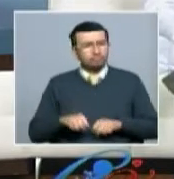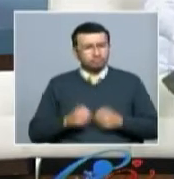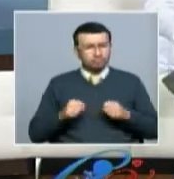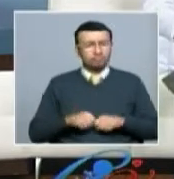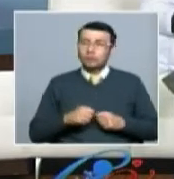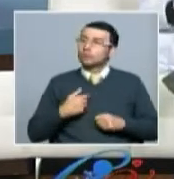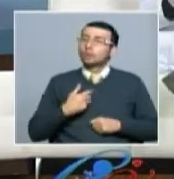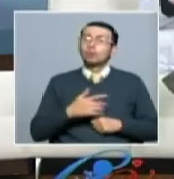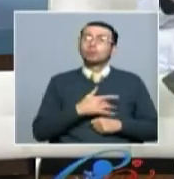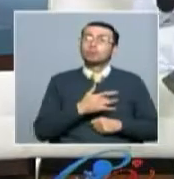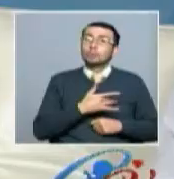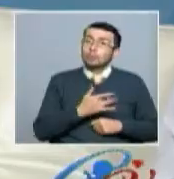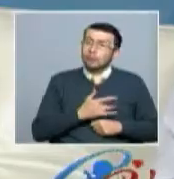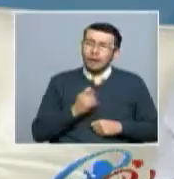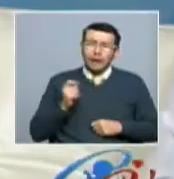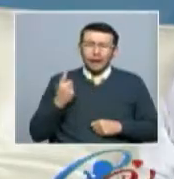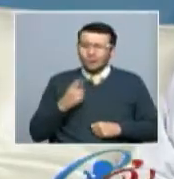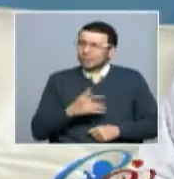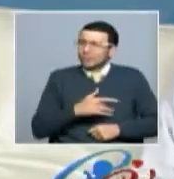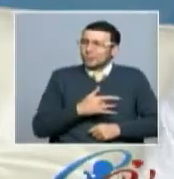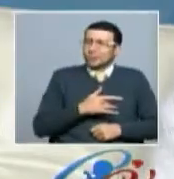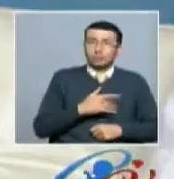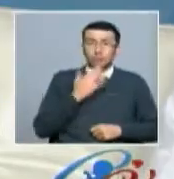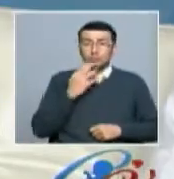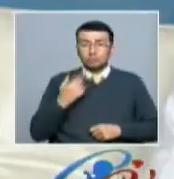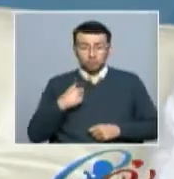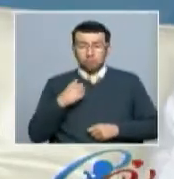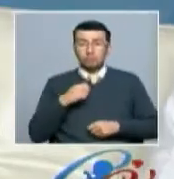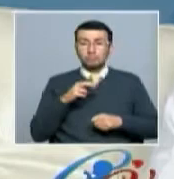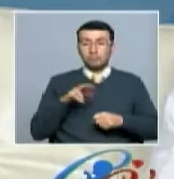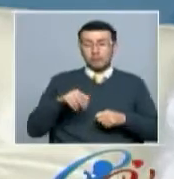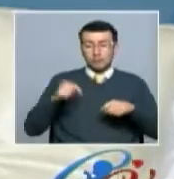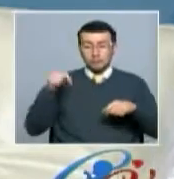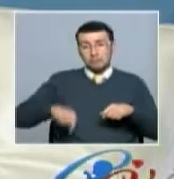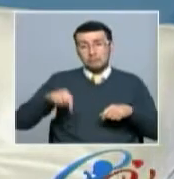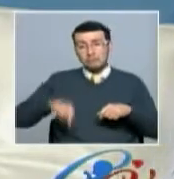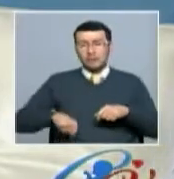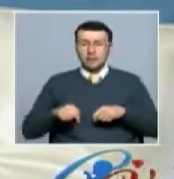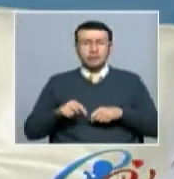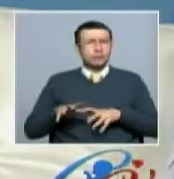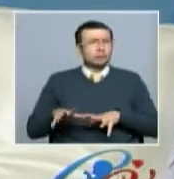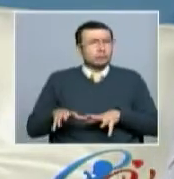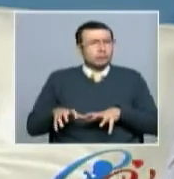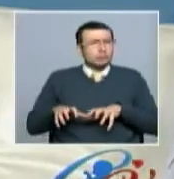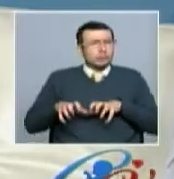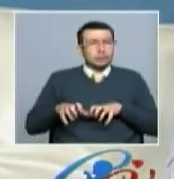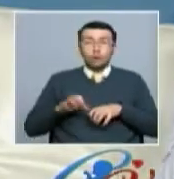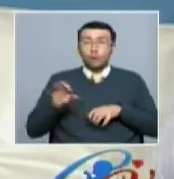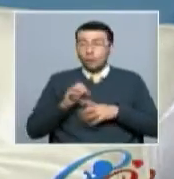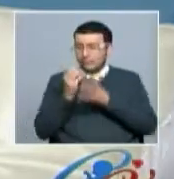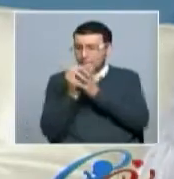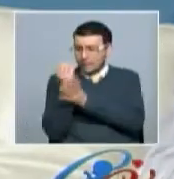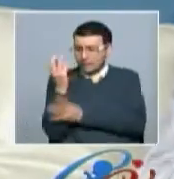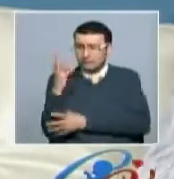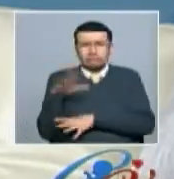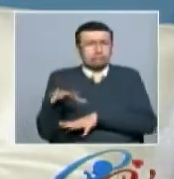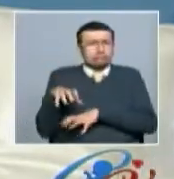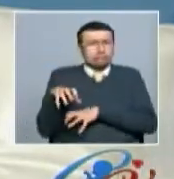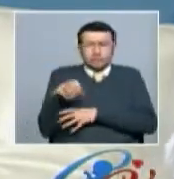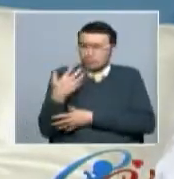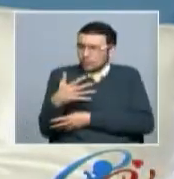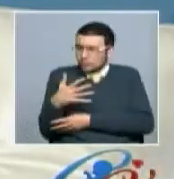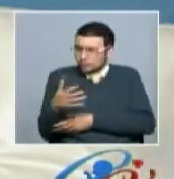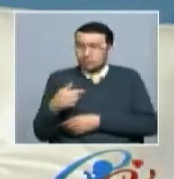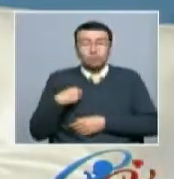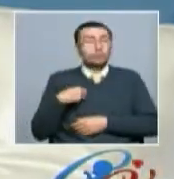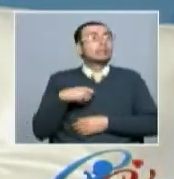empiezo a sentir ciertos síntomas? Se me entumece la pierna, se me entumece la mano. Y la gente va y le dice a uno, doctor, es que